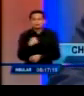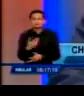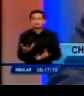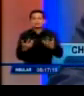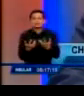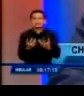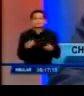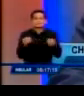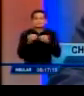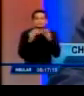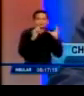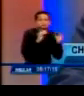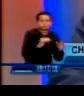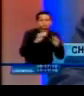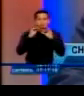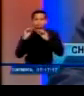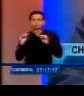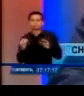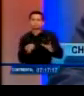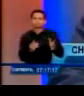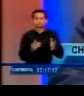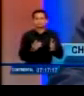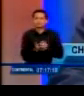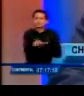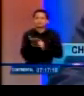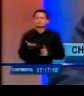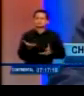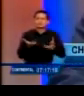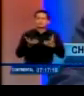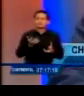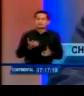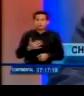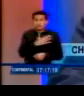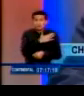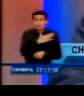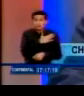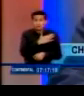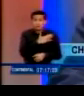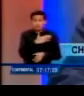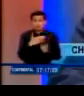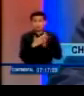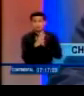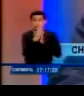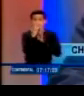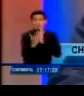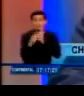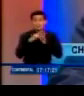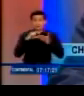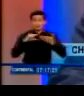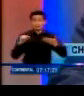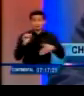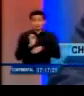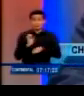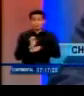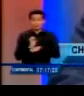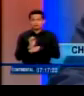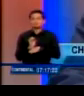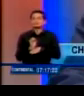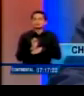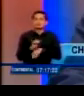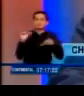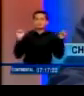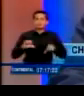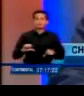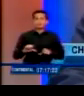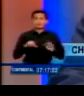mediante estos rumores malintencionados, afectar la confianza y la imagen del sector financiero nacional. El sector financiero